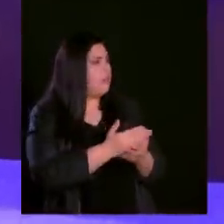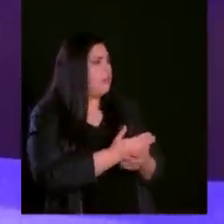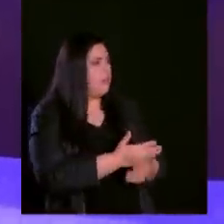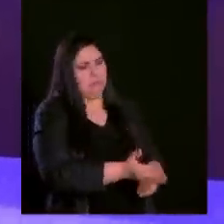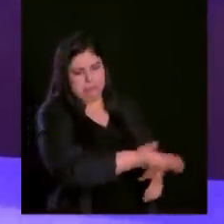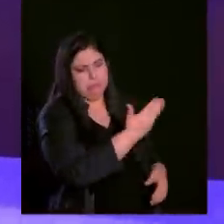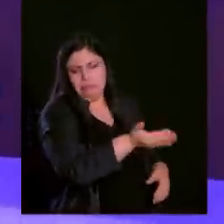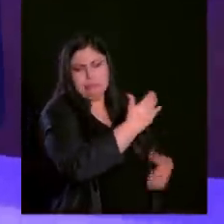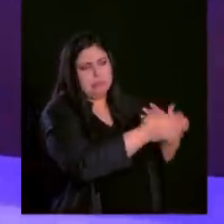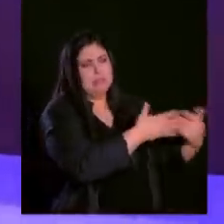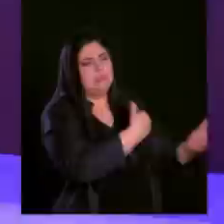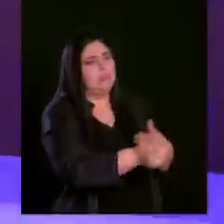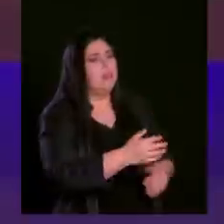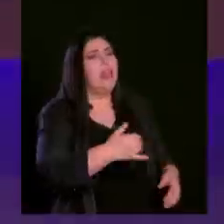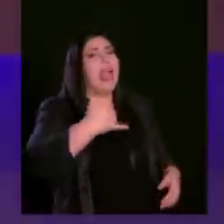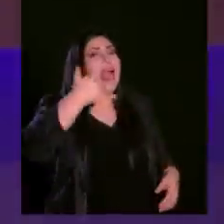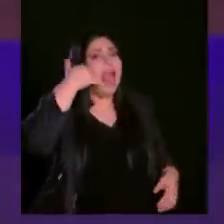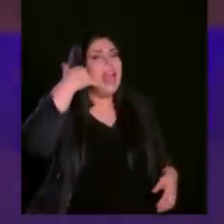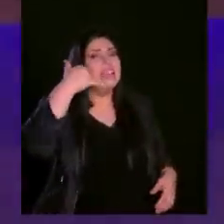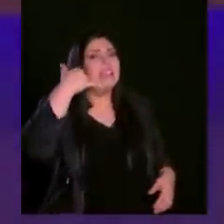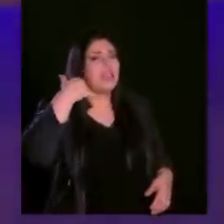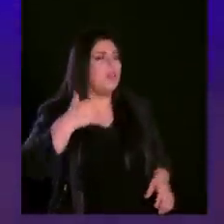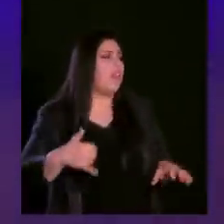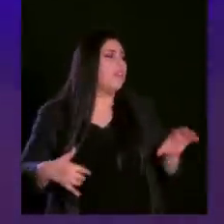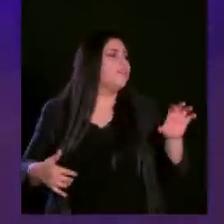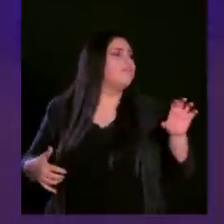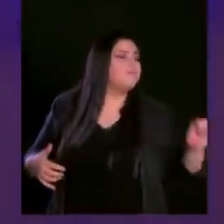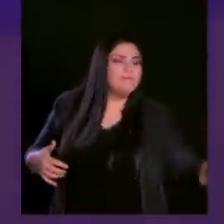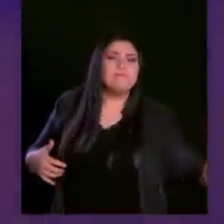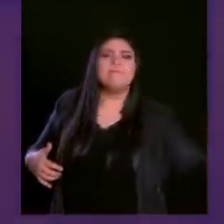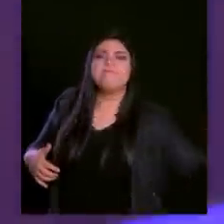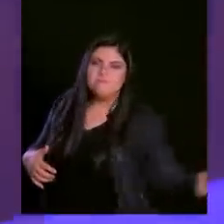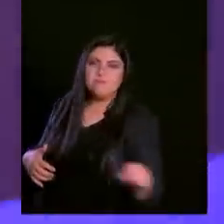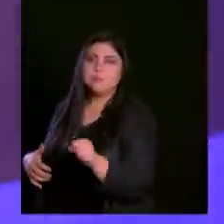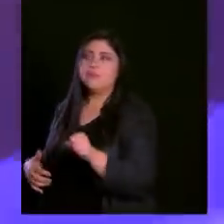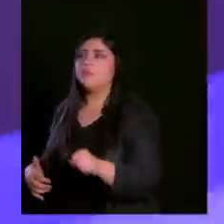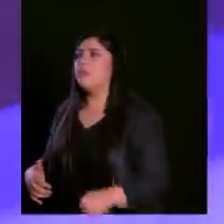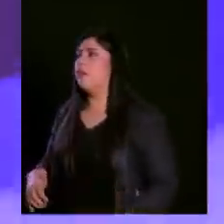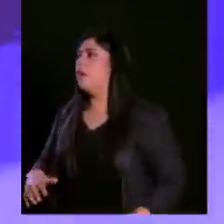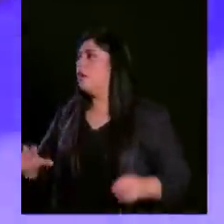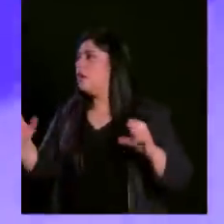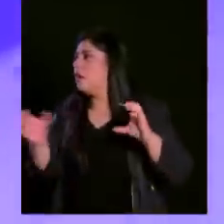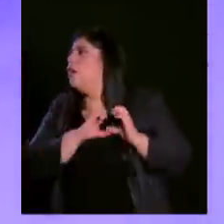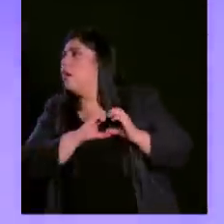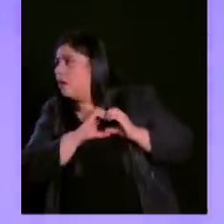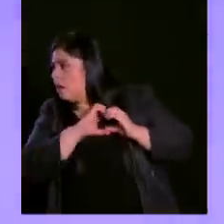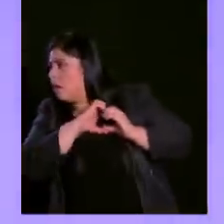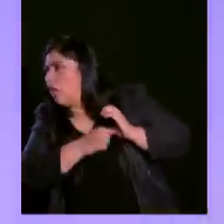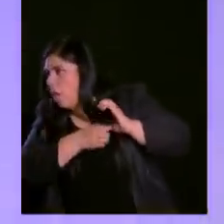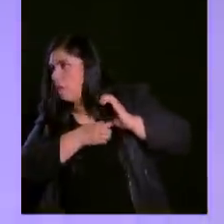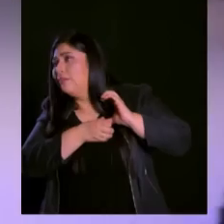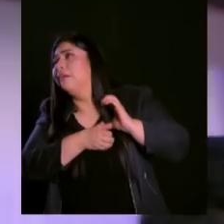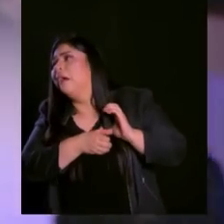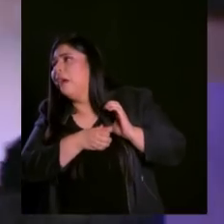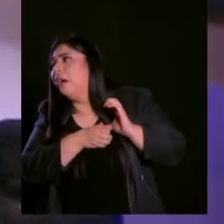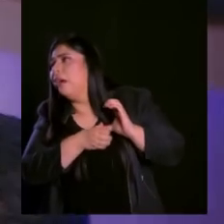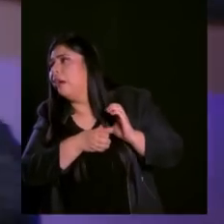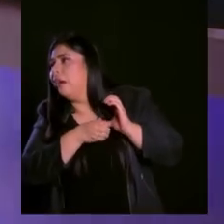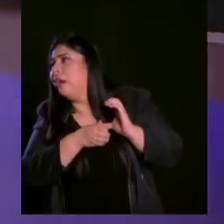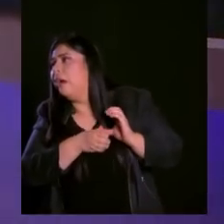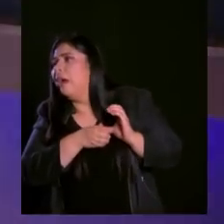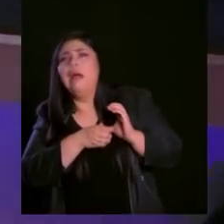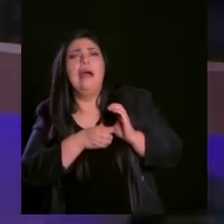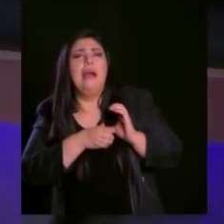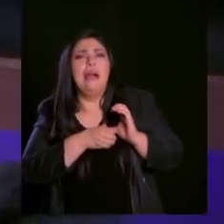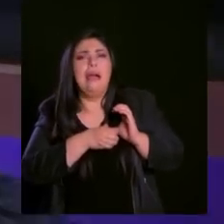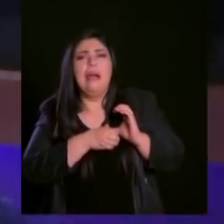y se llevó tu celular qué sentiste en el corazón hay diferencia o